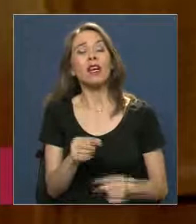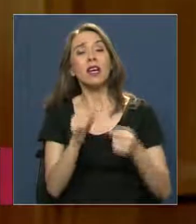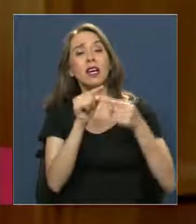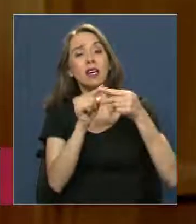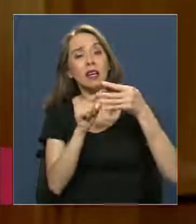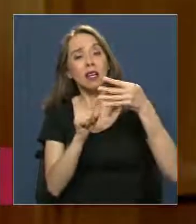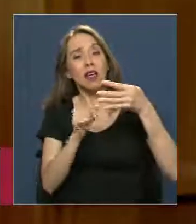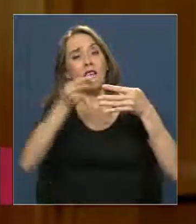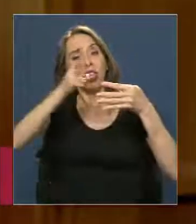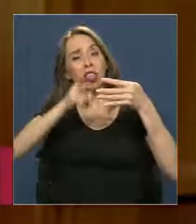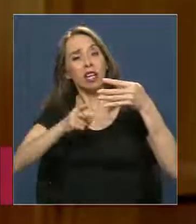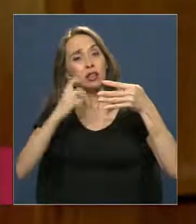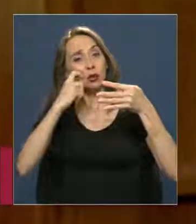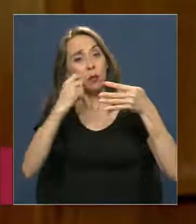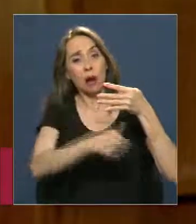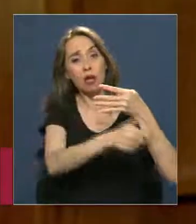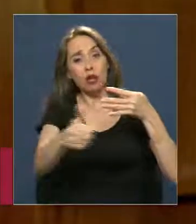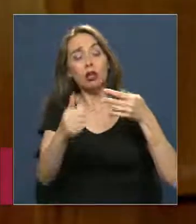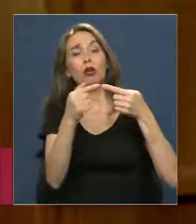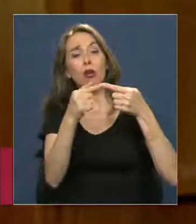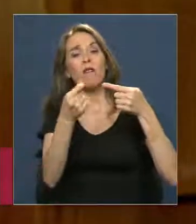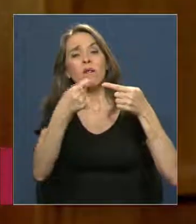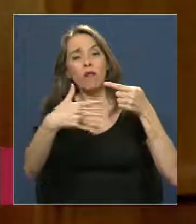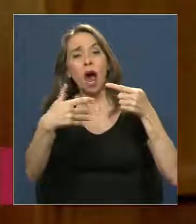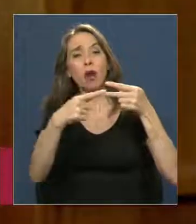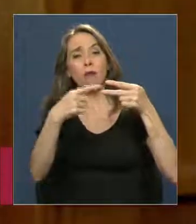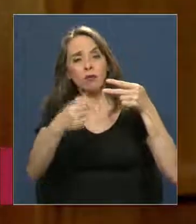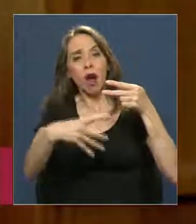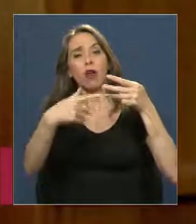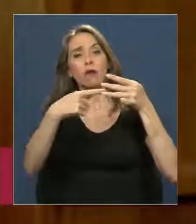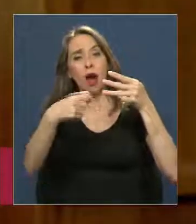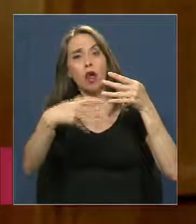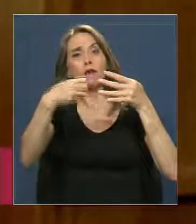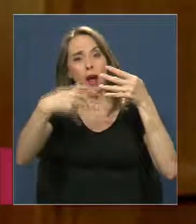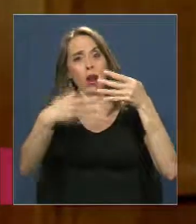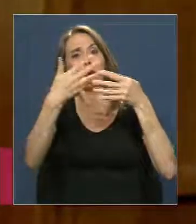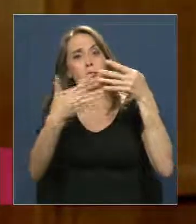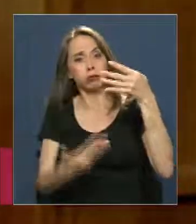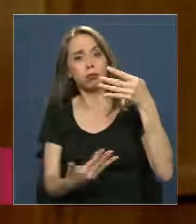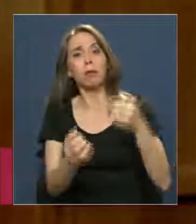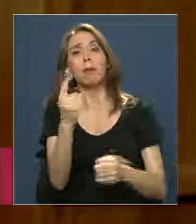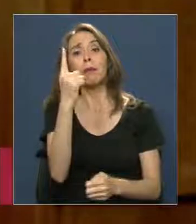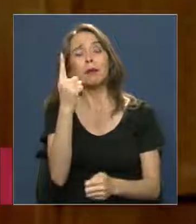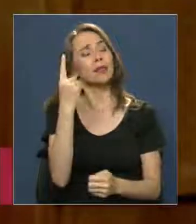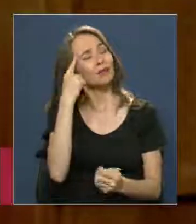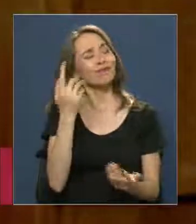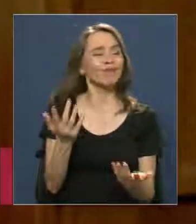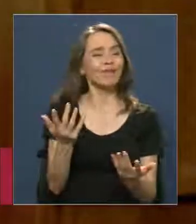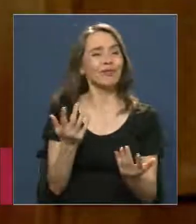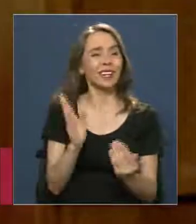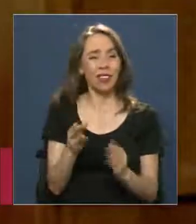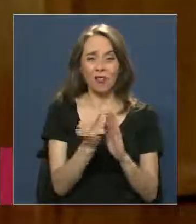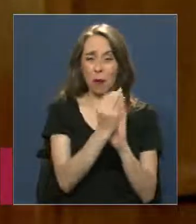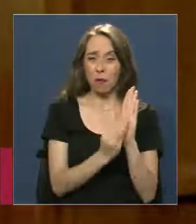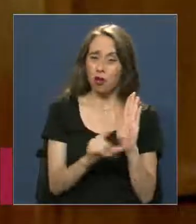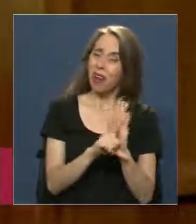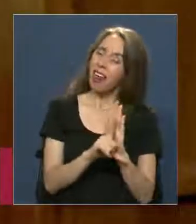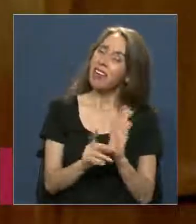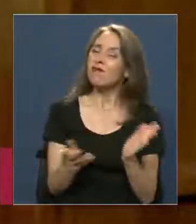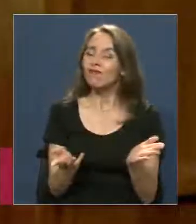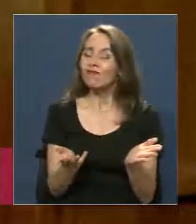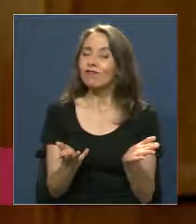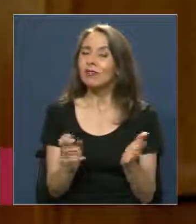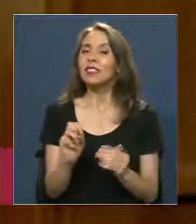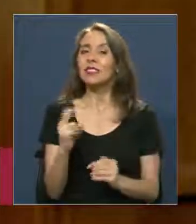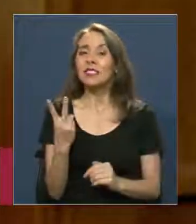de todos. Pero es sumamente cuestionable, primero, que esto se deba hacerse por una ley y segundo, que la ley que